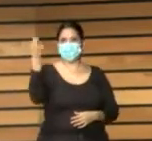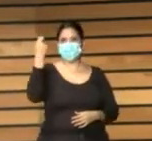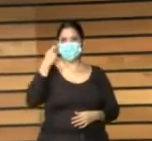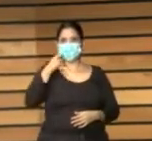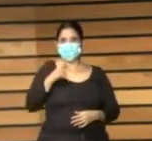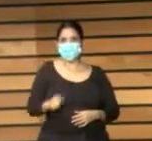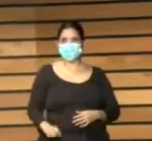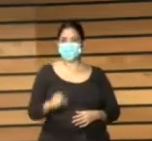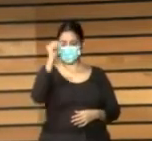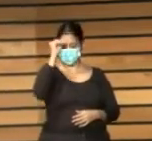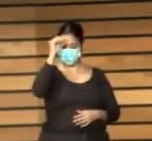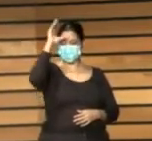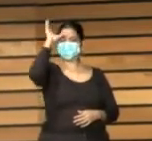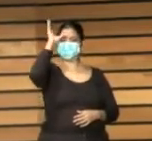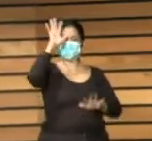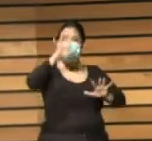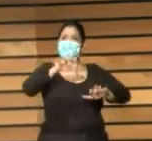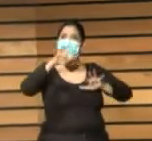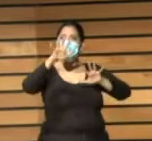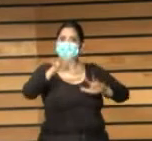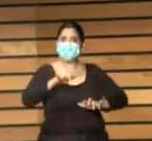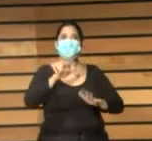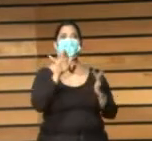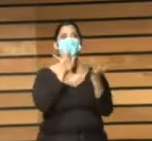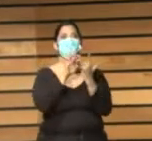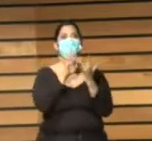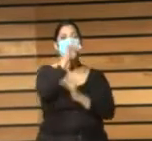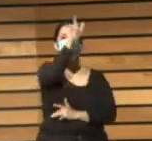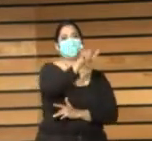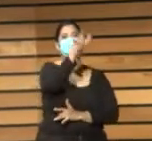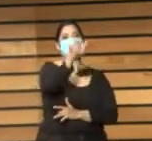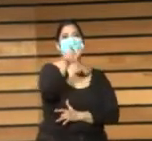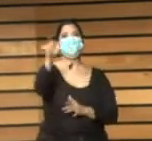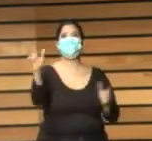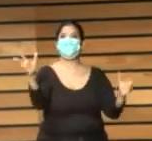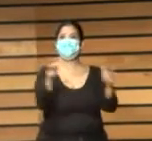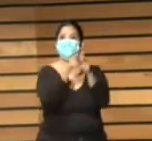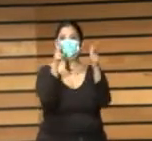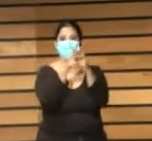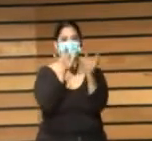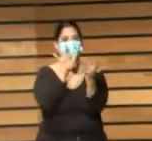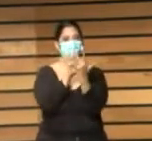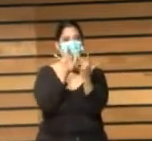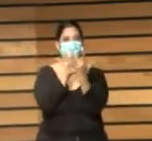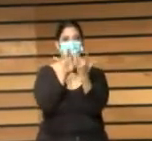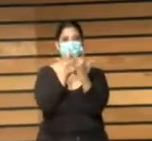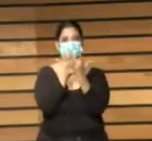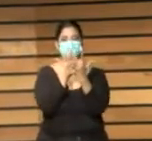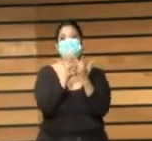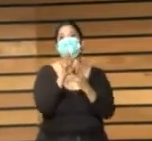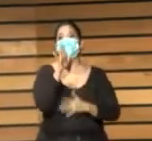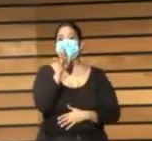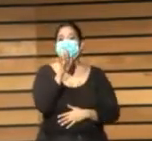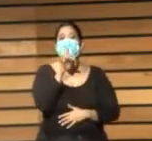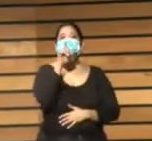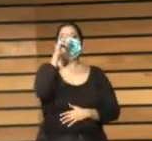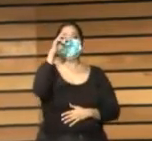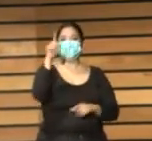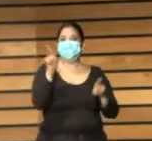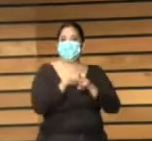encontrándose, conociendo y conectando con su comunidad. Una gran biblioteca se construye persona a